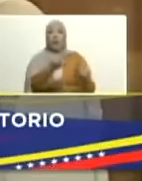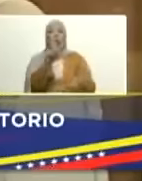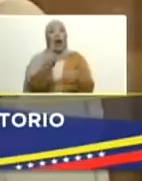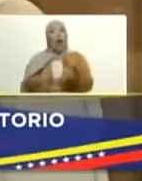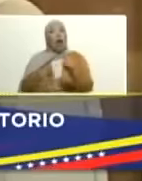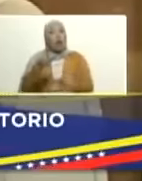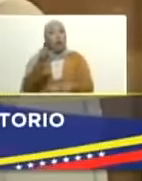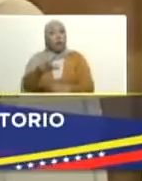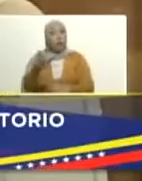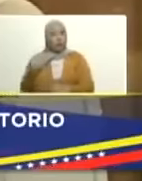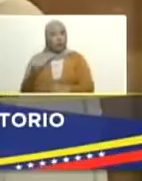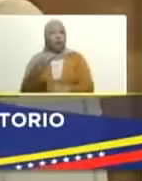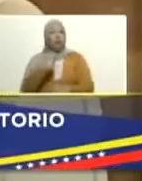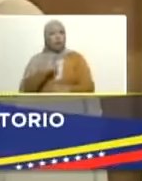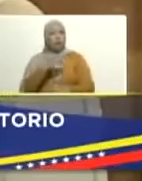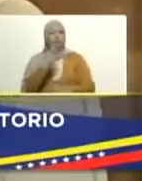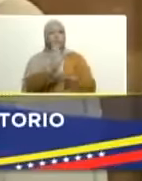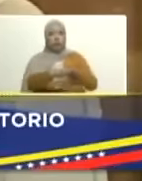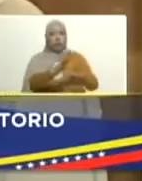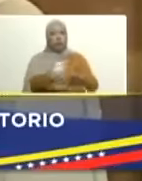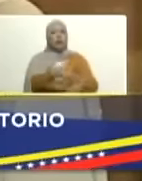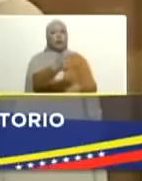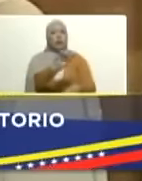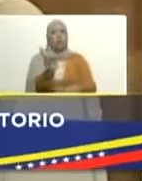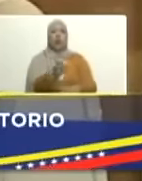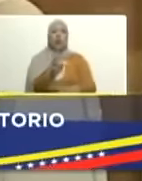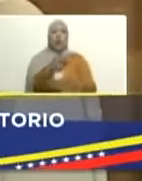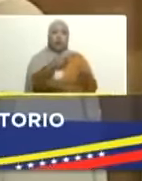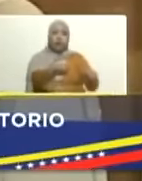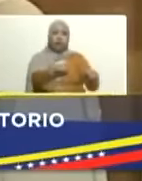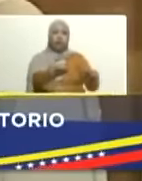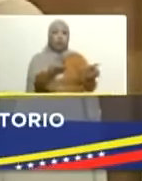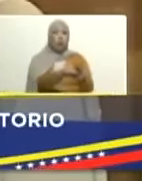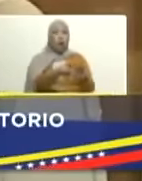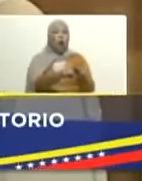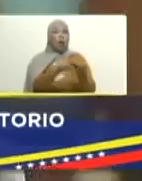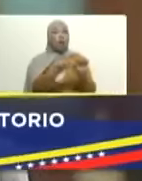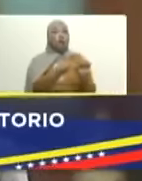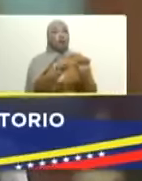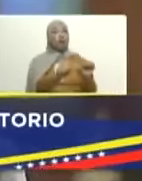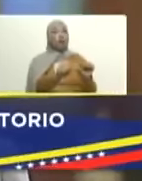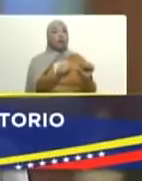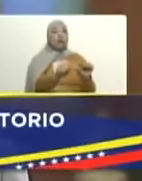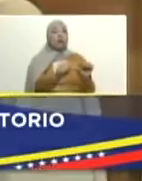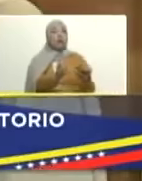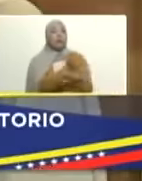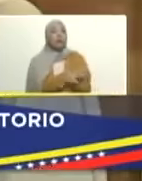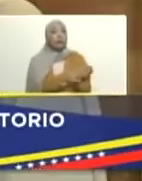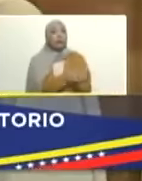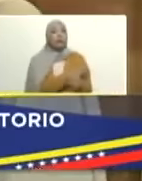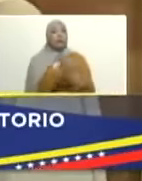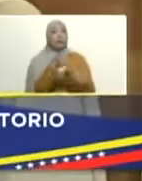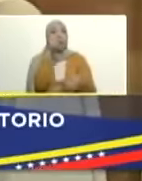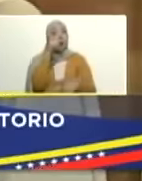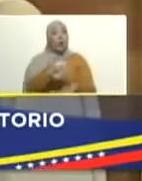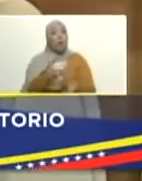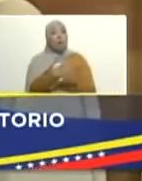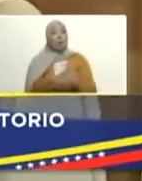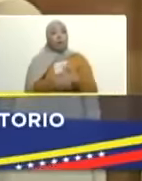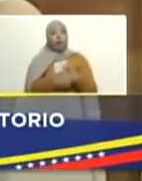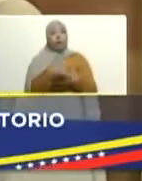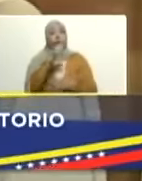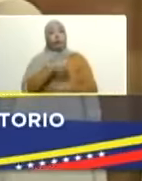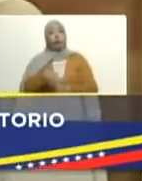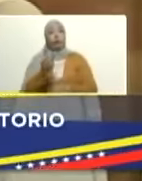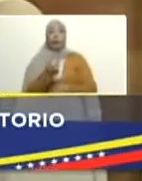haciendo, pero en una oportunidad sectores políticos llamaron y pidieron sanciones en contra del pueblo de Venezuela.